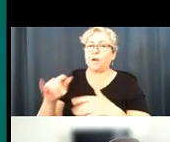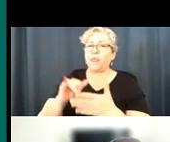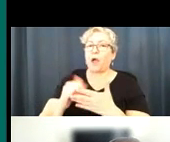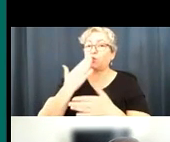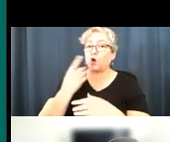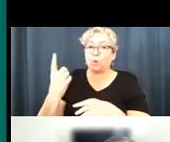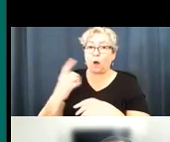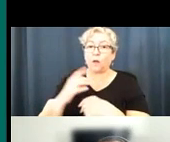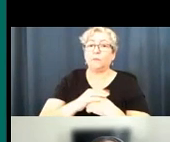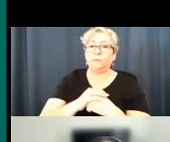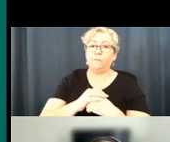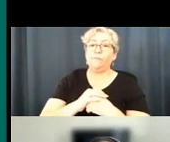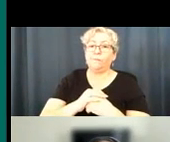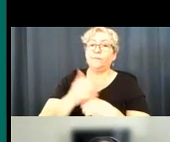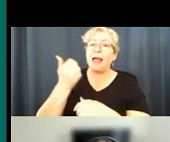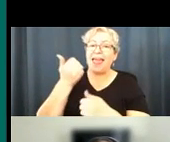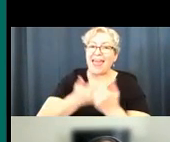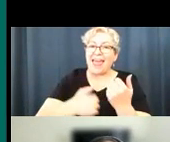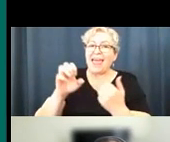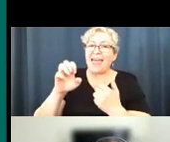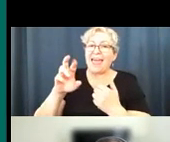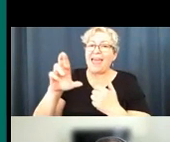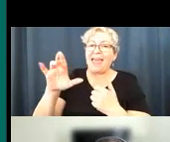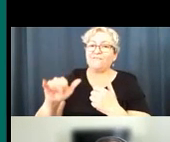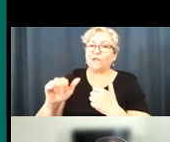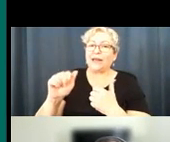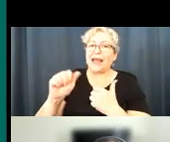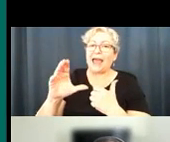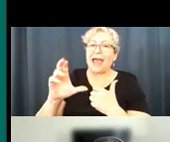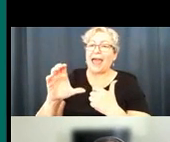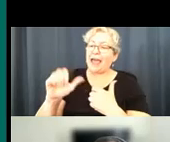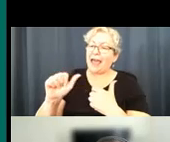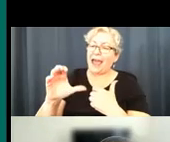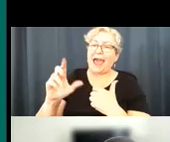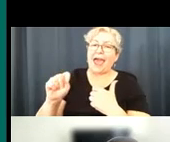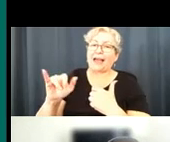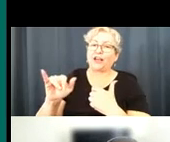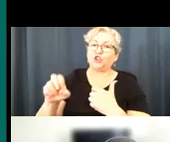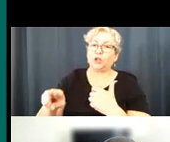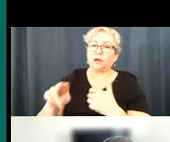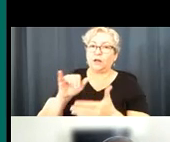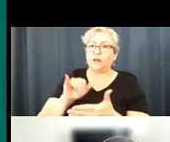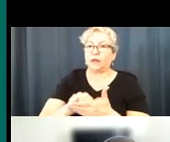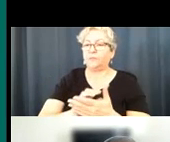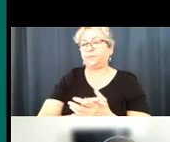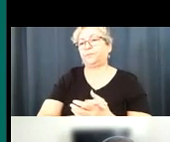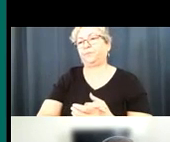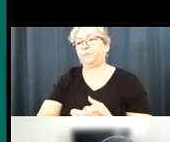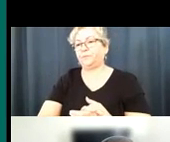también. Pero every action hace más que solamente mercadeo en masa, así que eso está muy